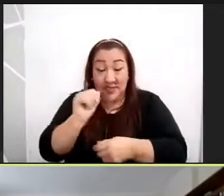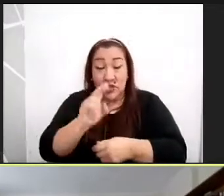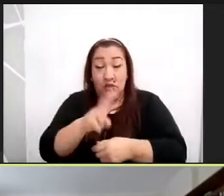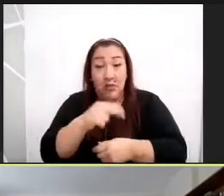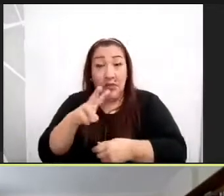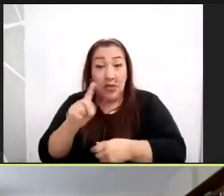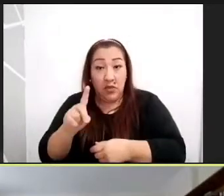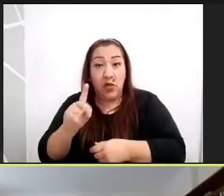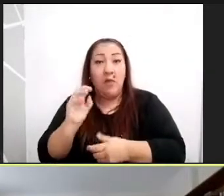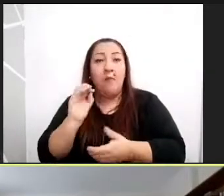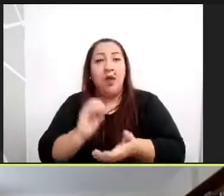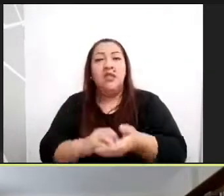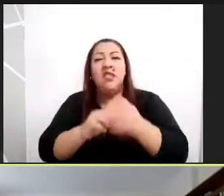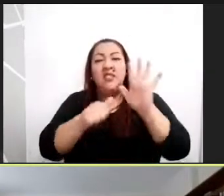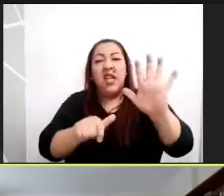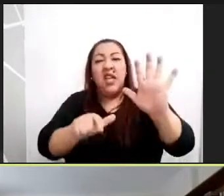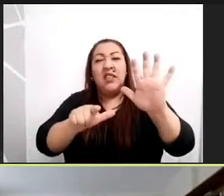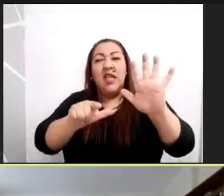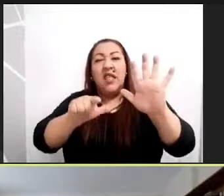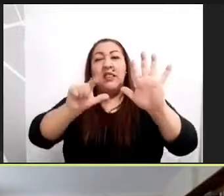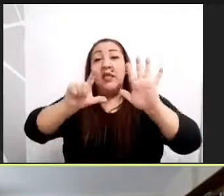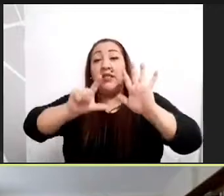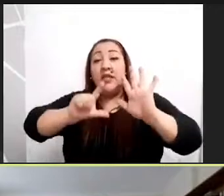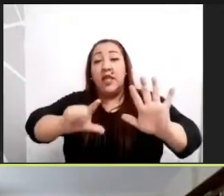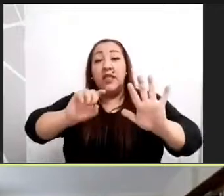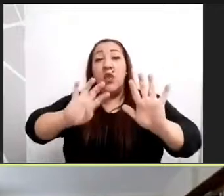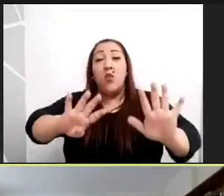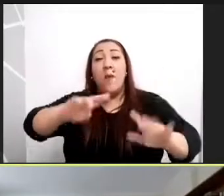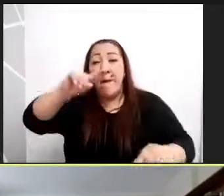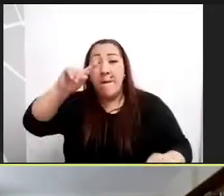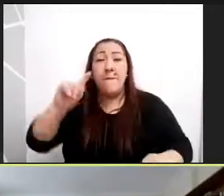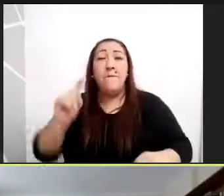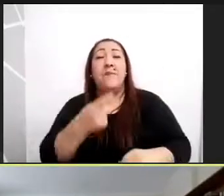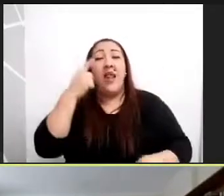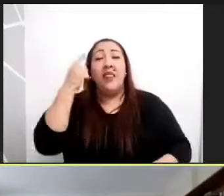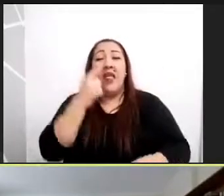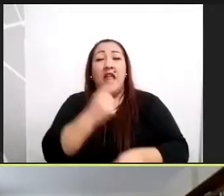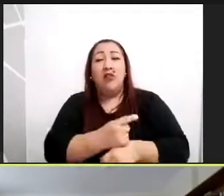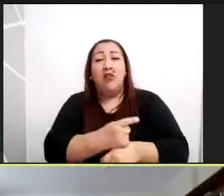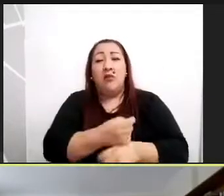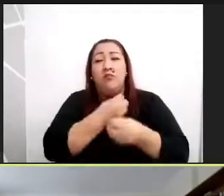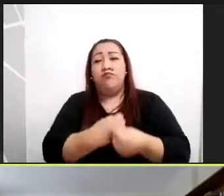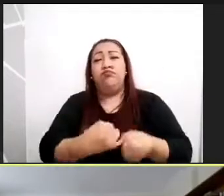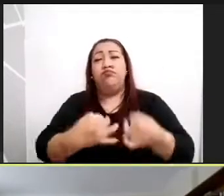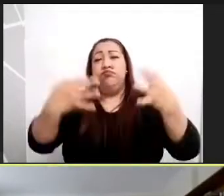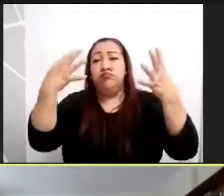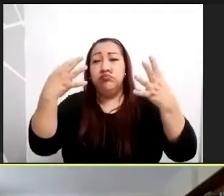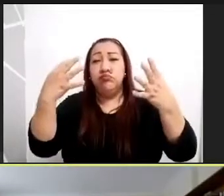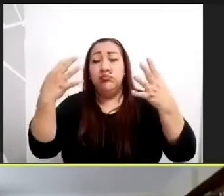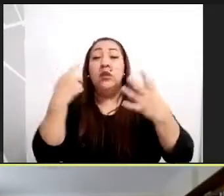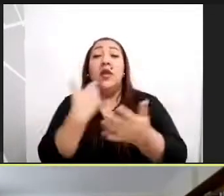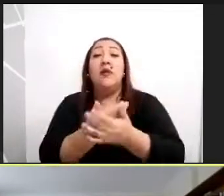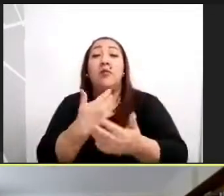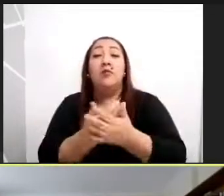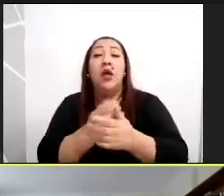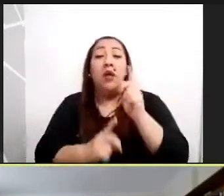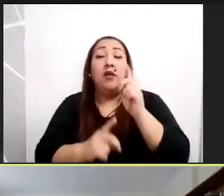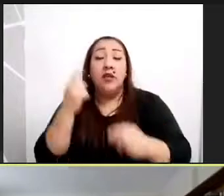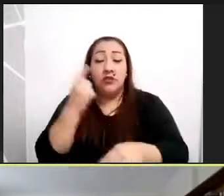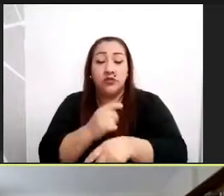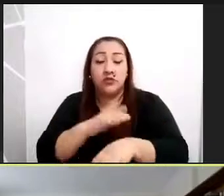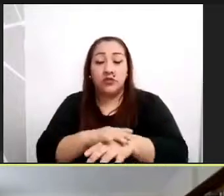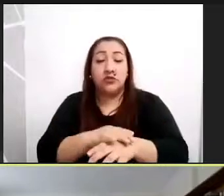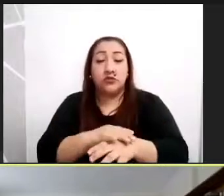pandemia, son más de 79,000, un crecimiento alarmante de denuncias. Y la proporción de denuncias por